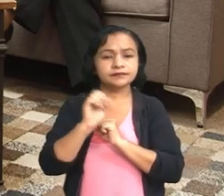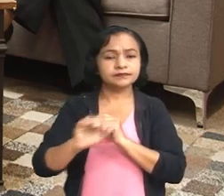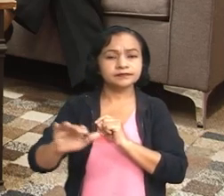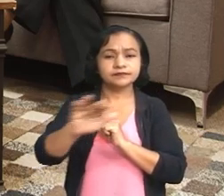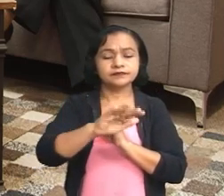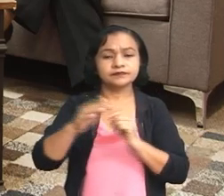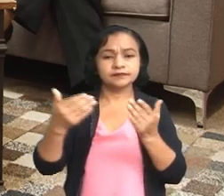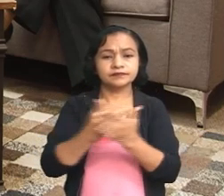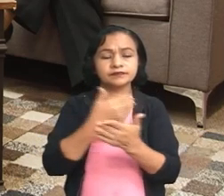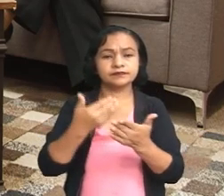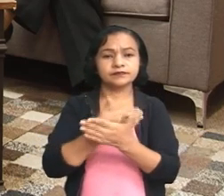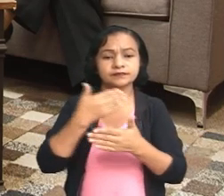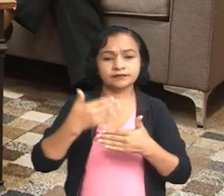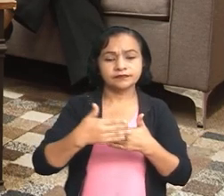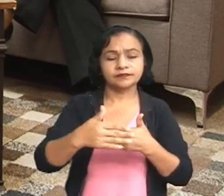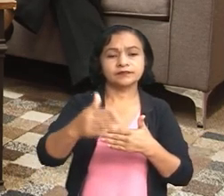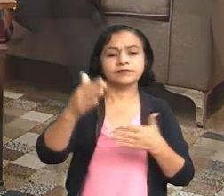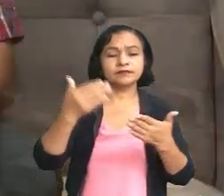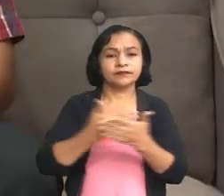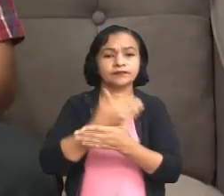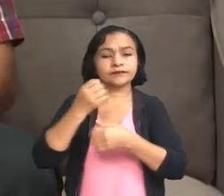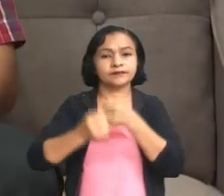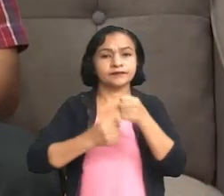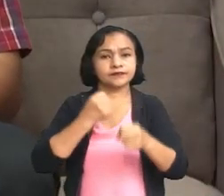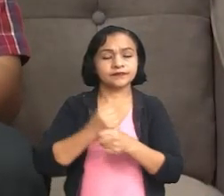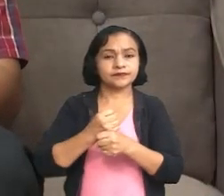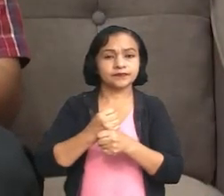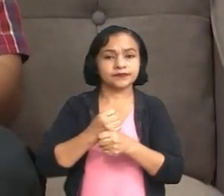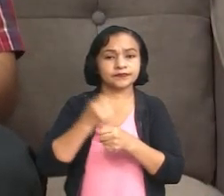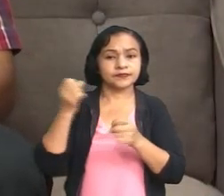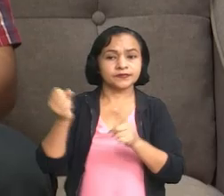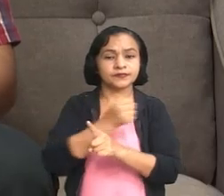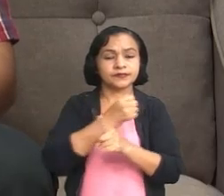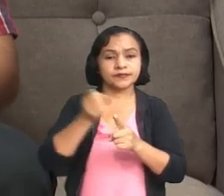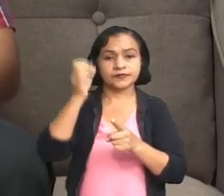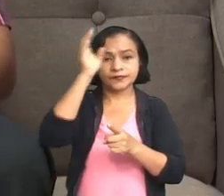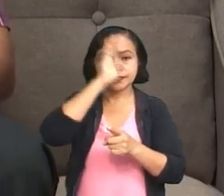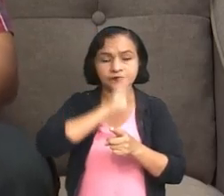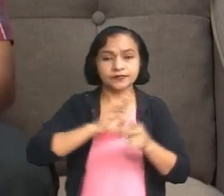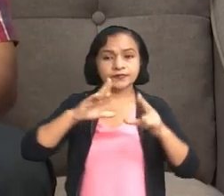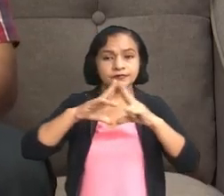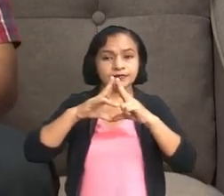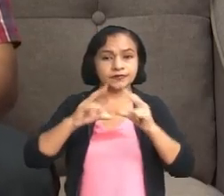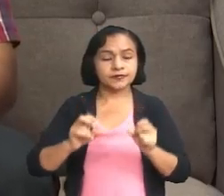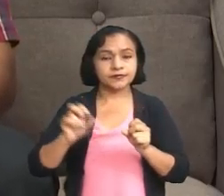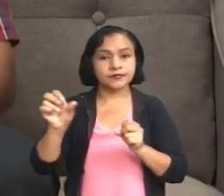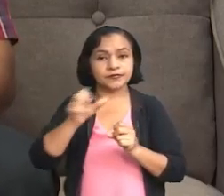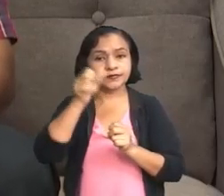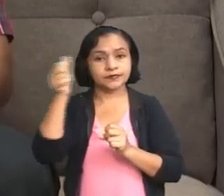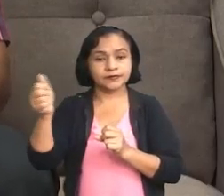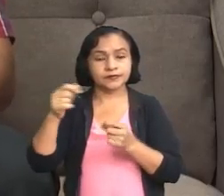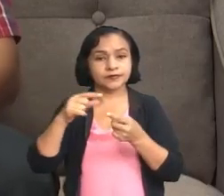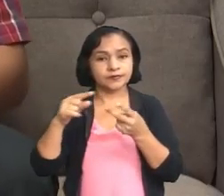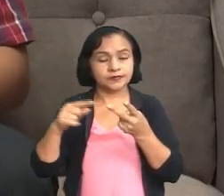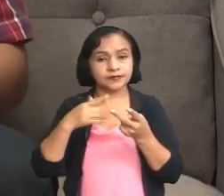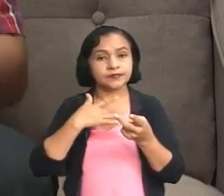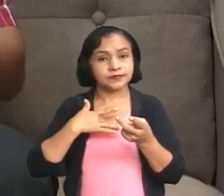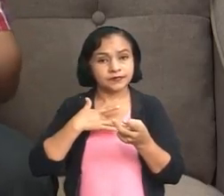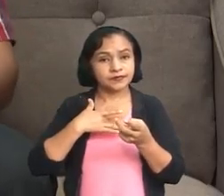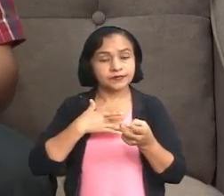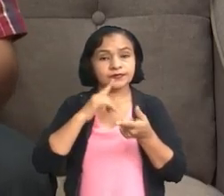estos nuevos retos, nuevos tiempos, unos impuestos por violencia jamás antes vista en nuestro país, otros impuestos por la